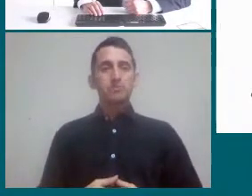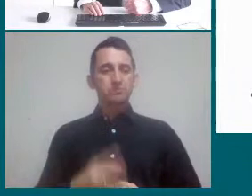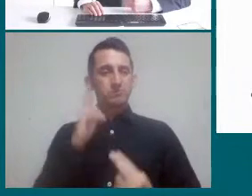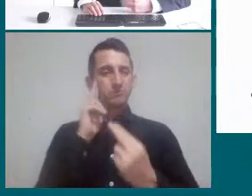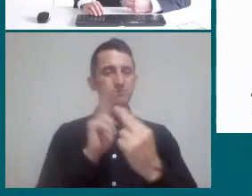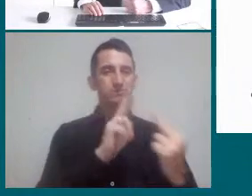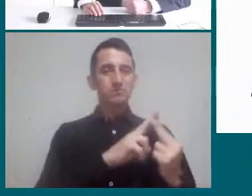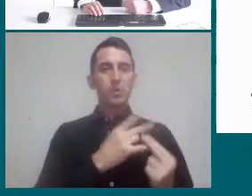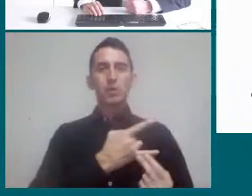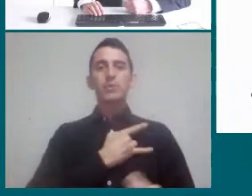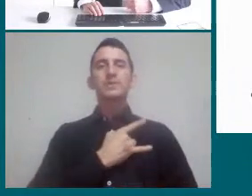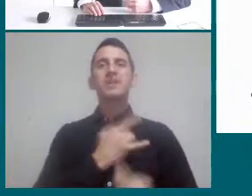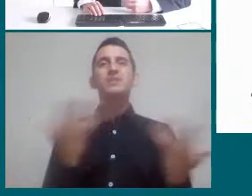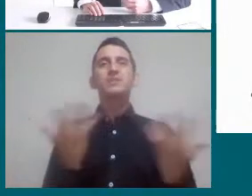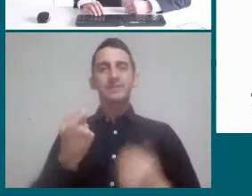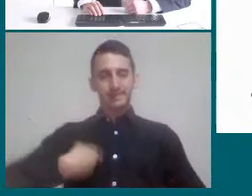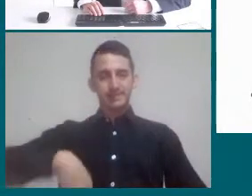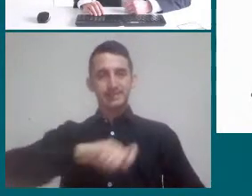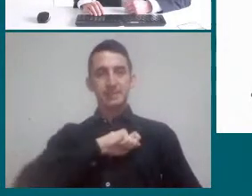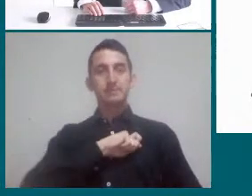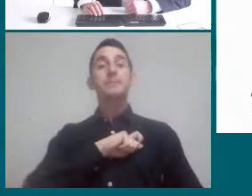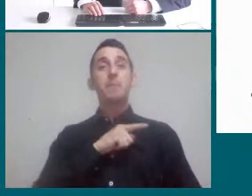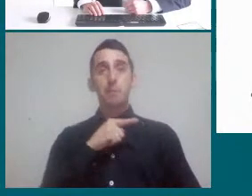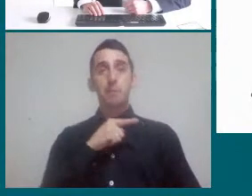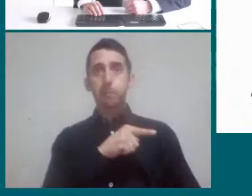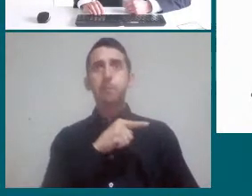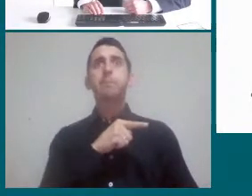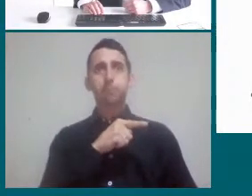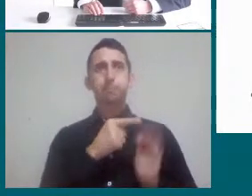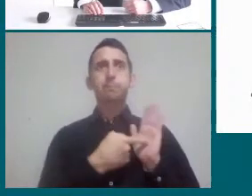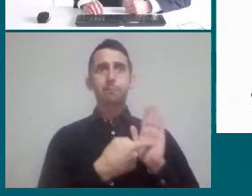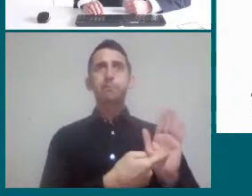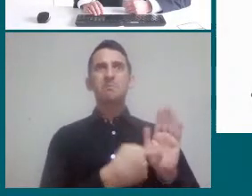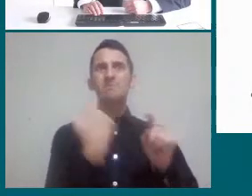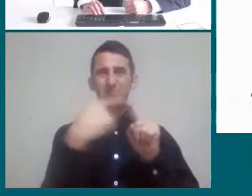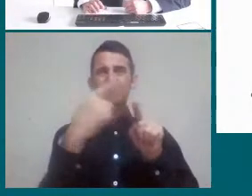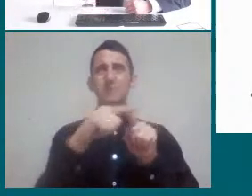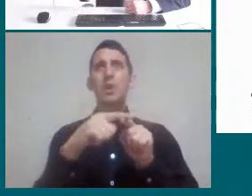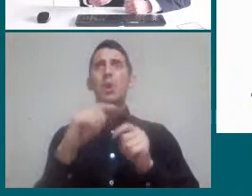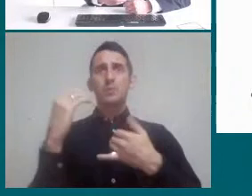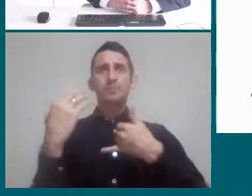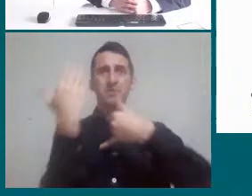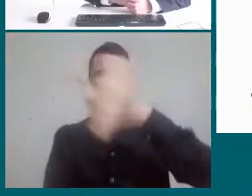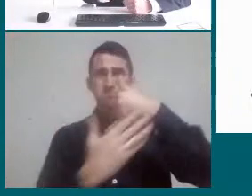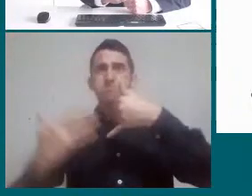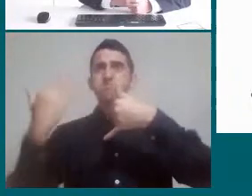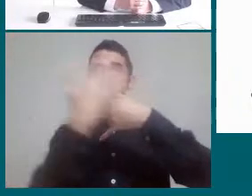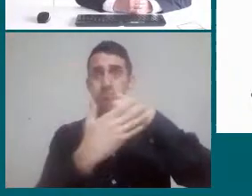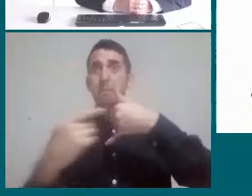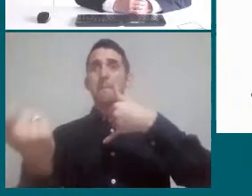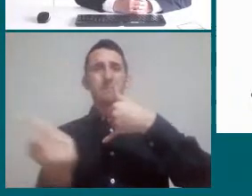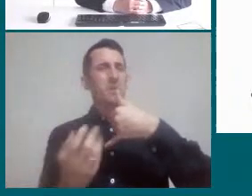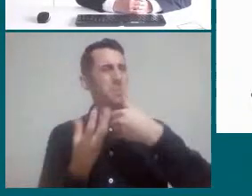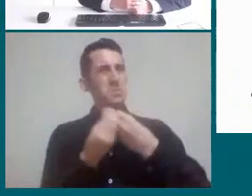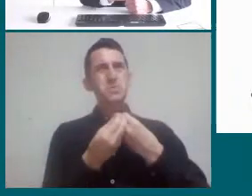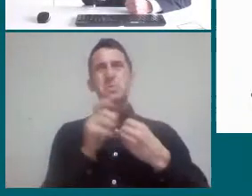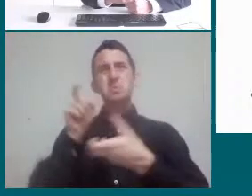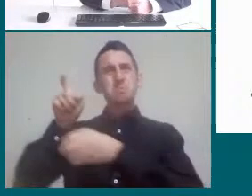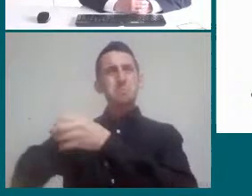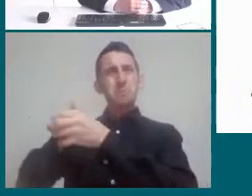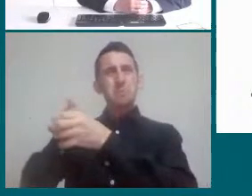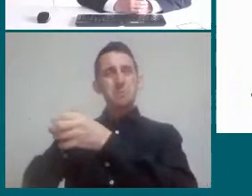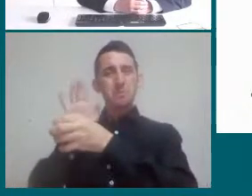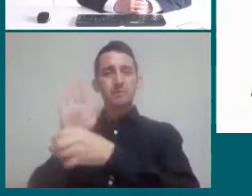española, pero pues que tiene mucha presencia a nivel Colombia. Entonces, pues la invitación el día de hoy es de pronto si las personas